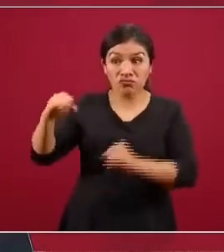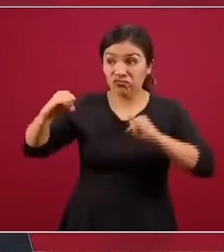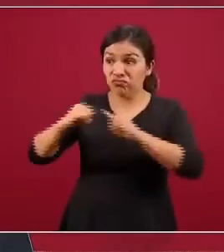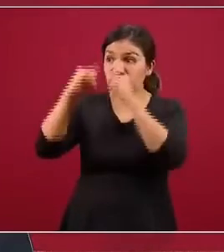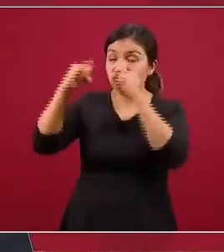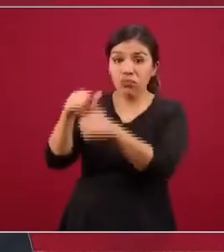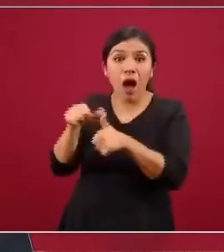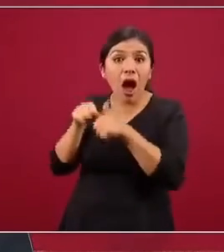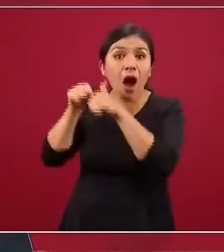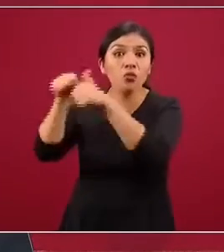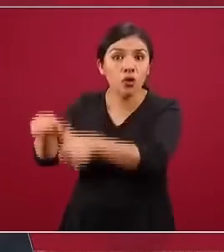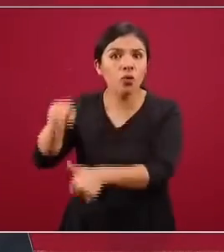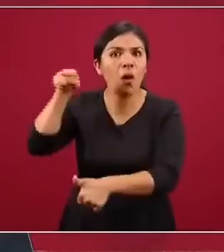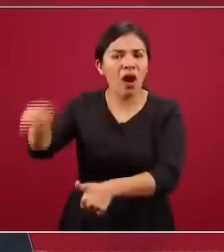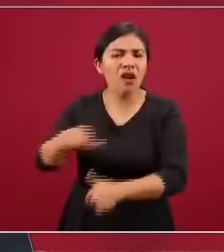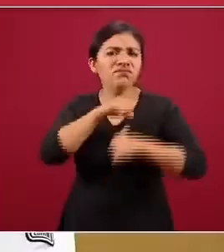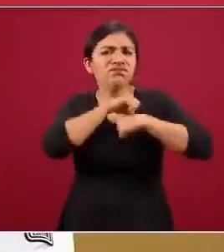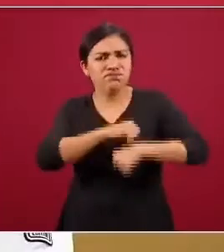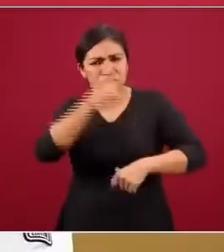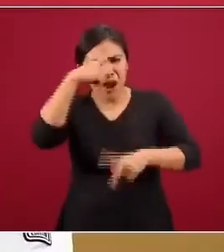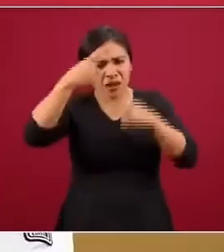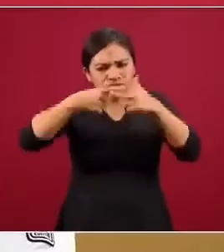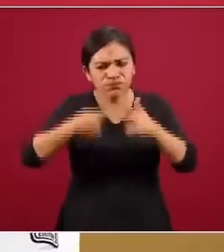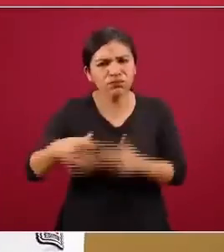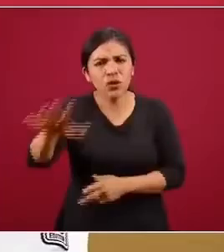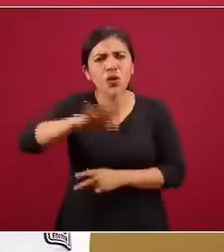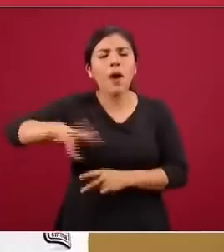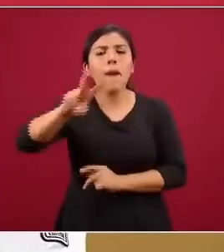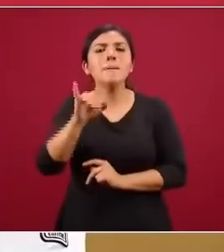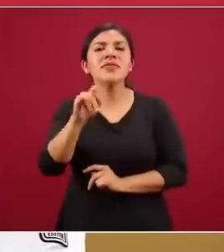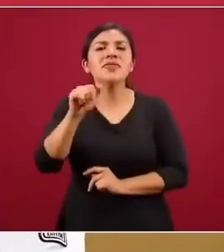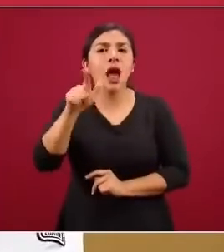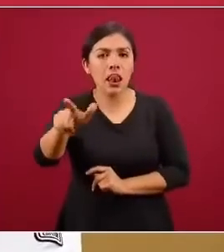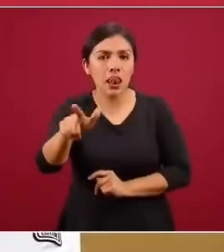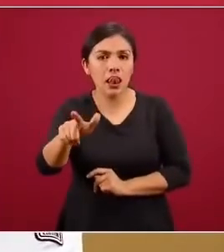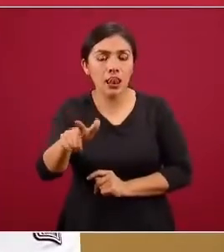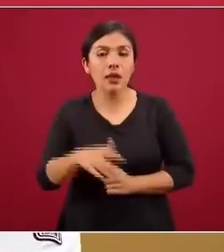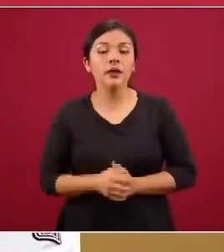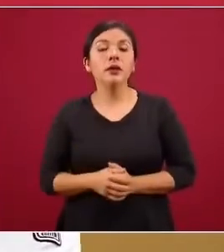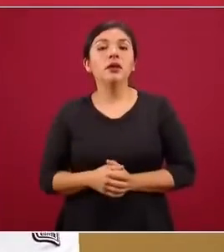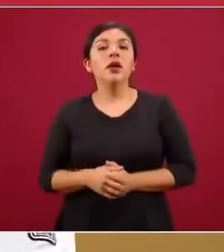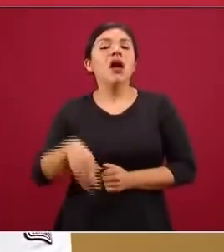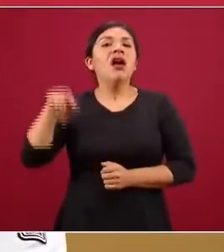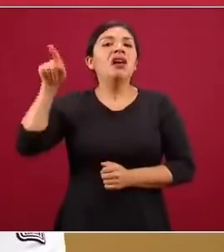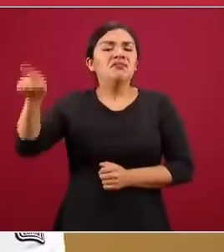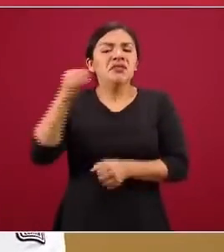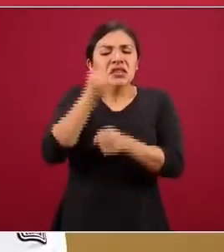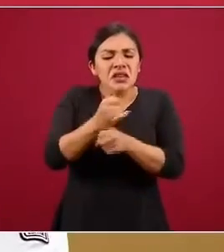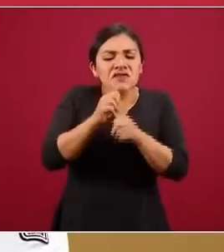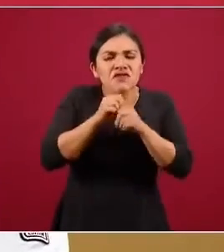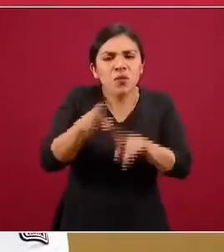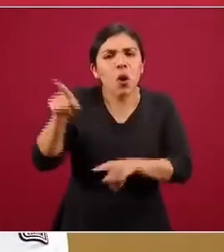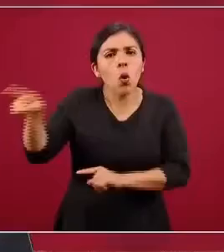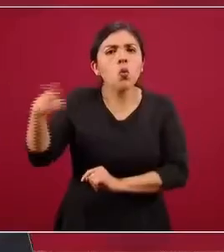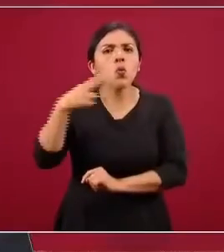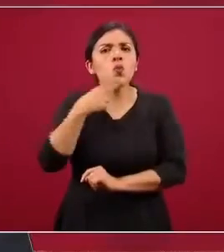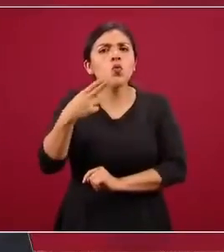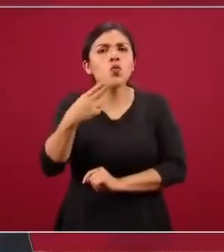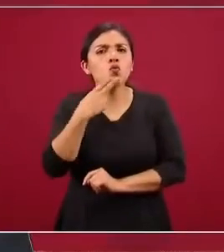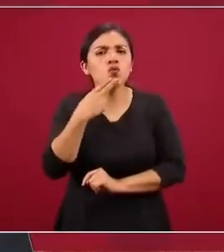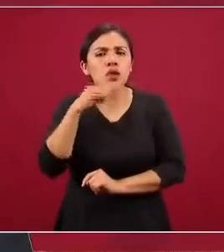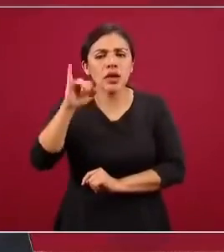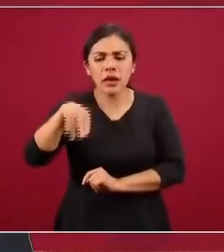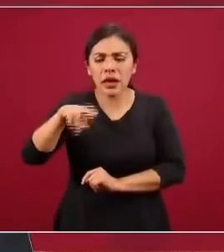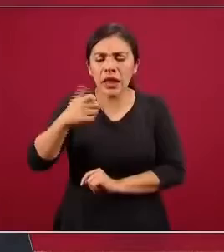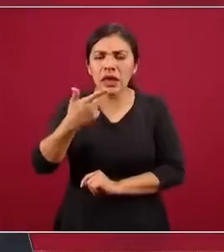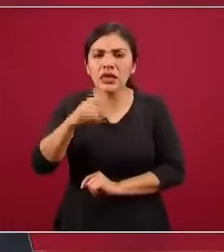constitucionalmente autónomo que se encarga de las estadísticas vitales. ¿Qué instrumento de información utiliza